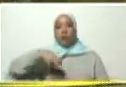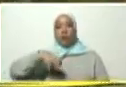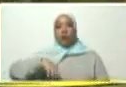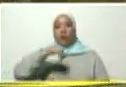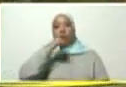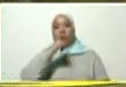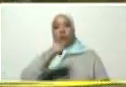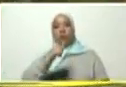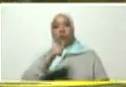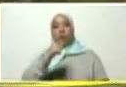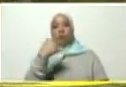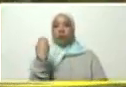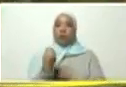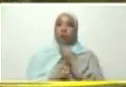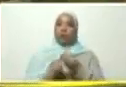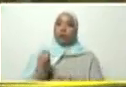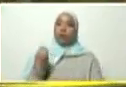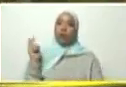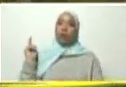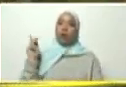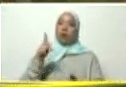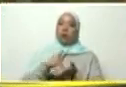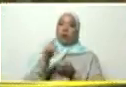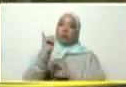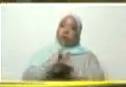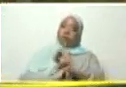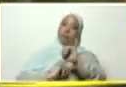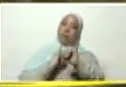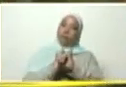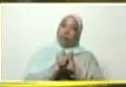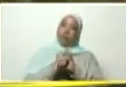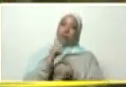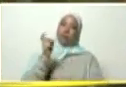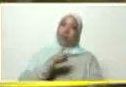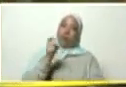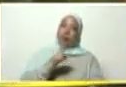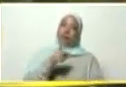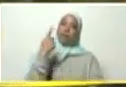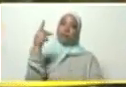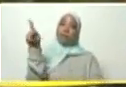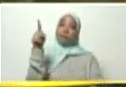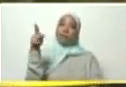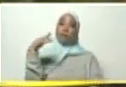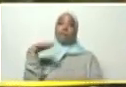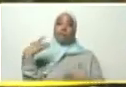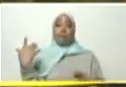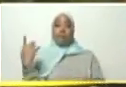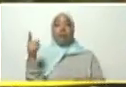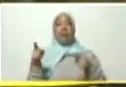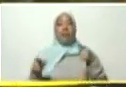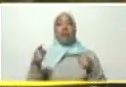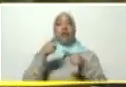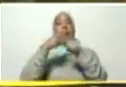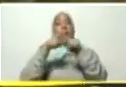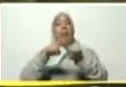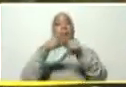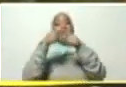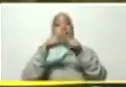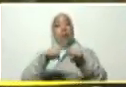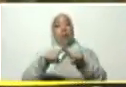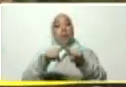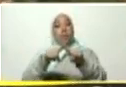no en la parte internacional probablemente no sea necesario en las parroquias pero si en los municipios y en la y en los Estados